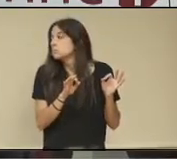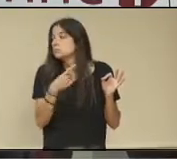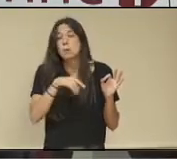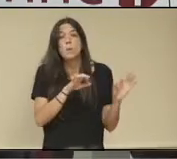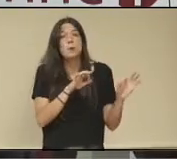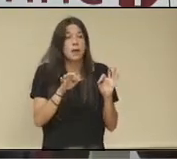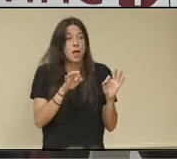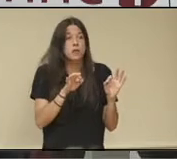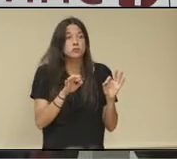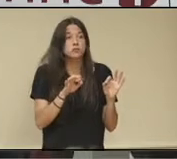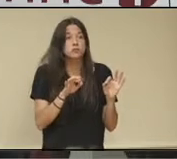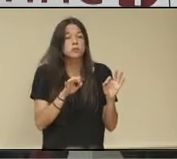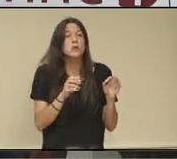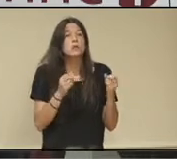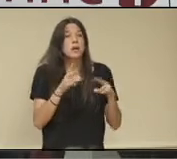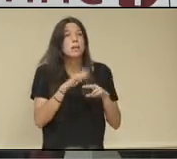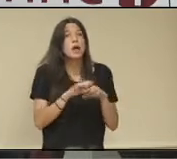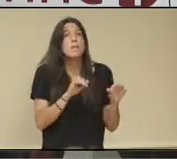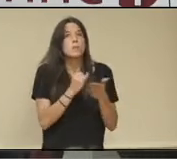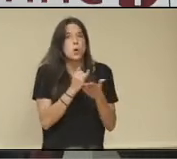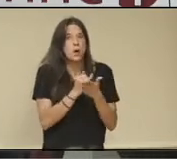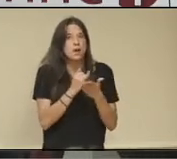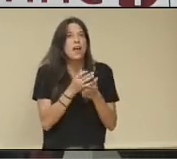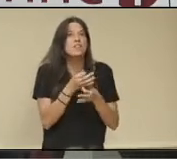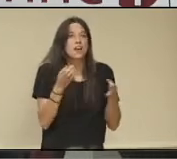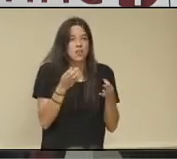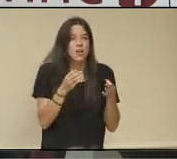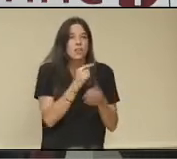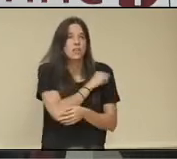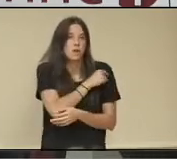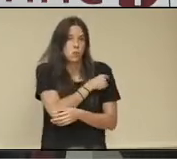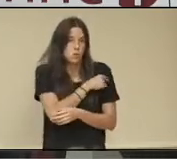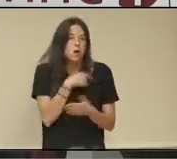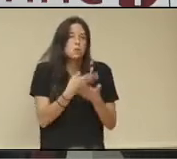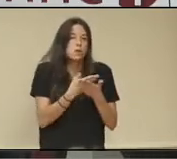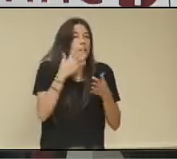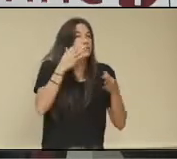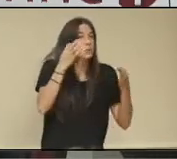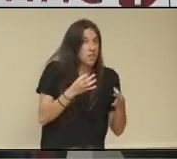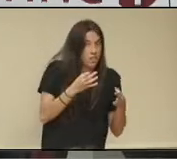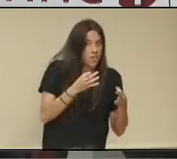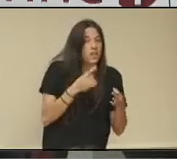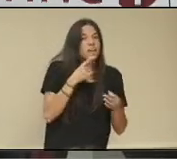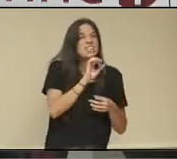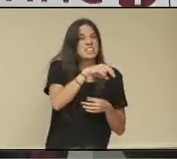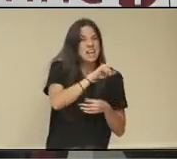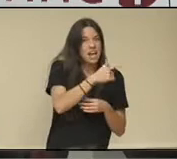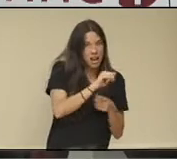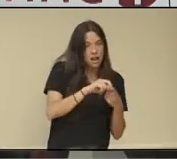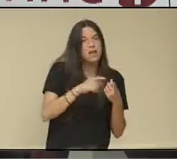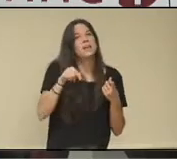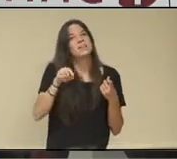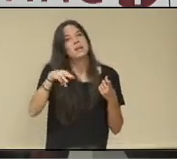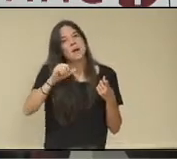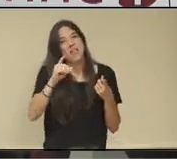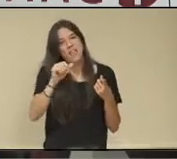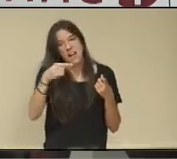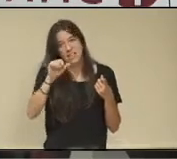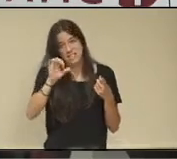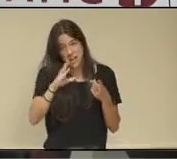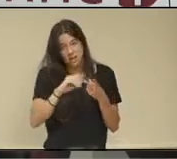probar la vacuna, la eficacia, que se va a probar la seguridad tanto en Senegal como en Madagascar por proyectos de la Unión Europea,